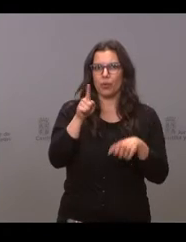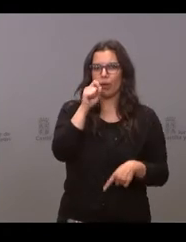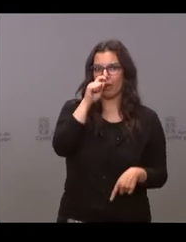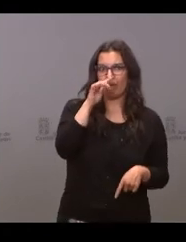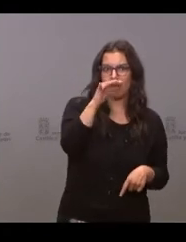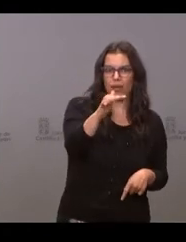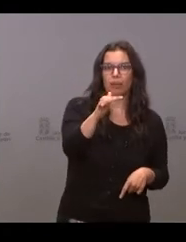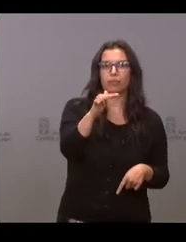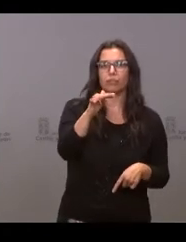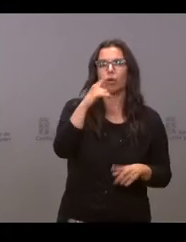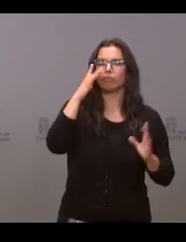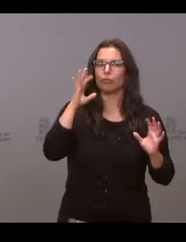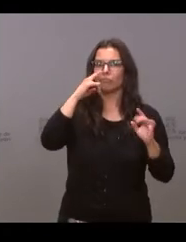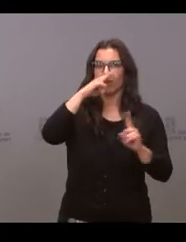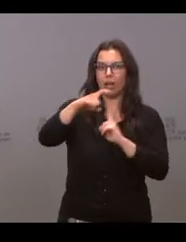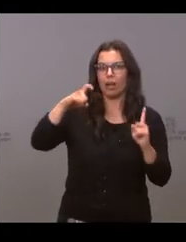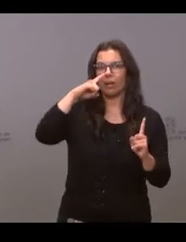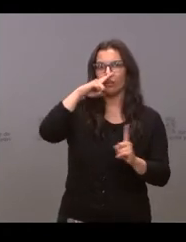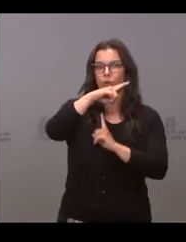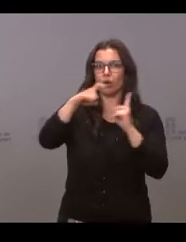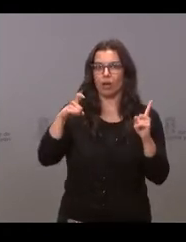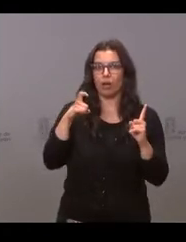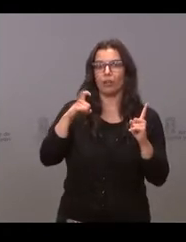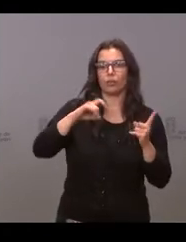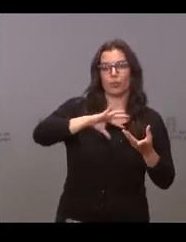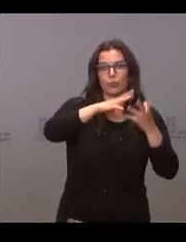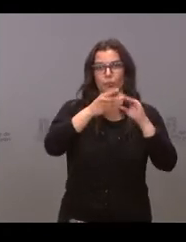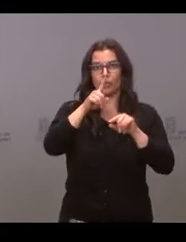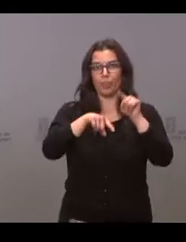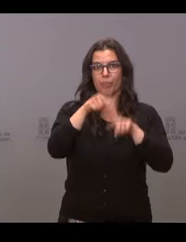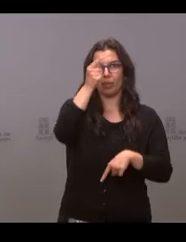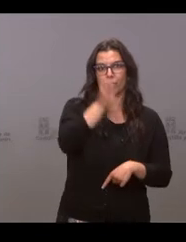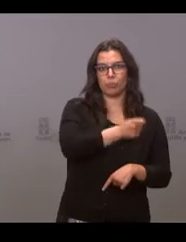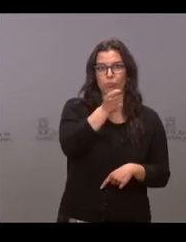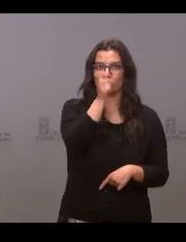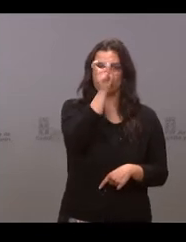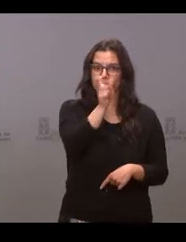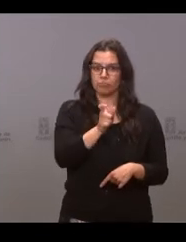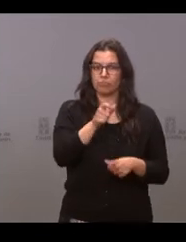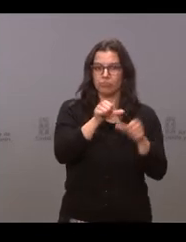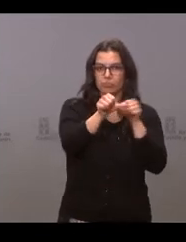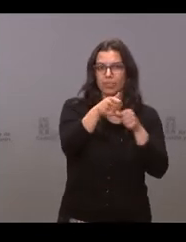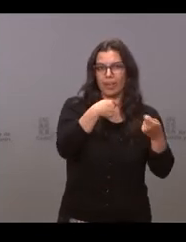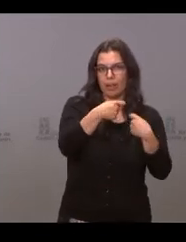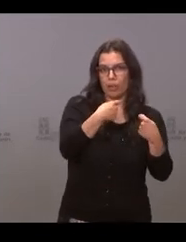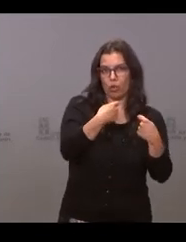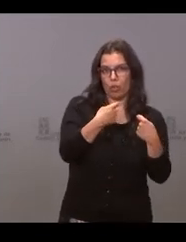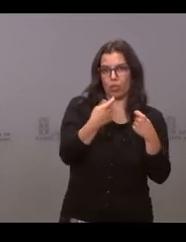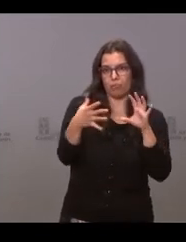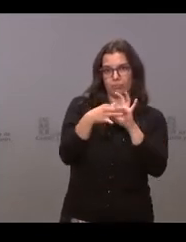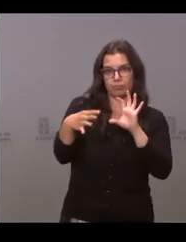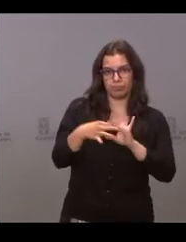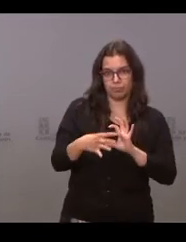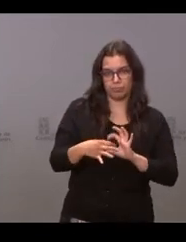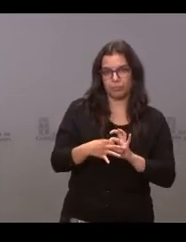acuerdos anualmente se adecuarán a las partidas presupuestarias que se sigan negociando y que tendrán